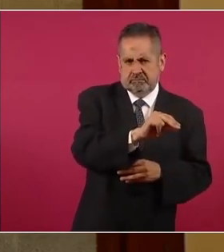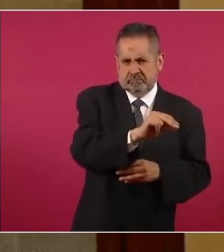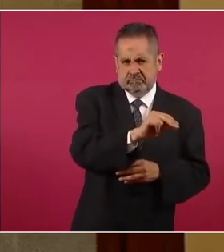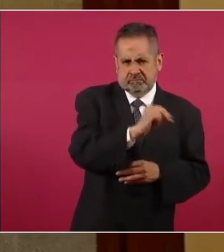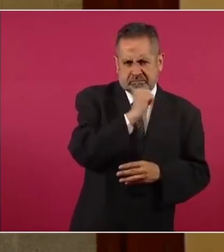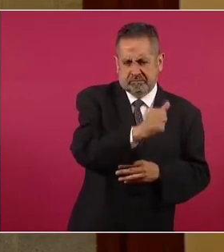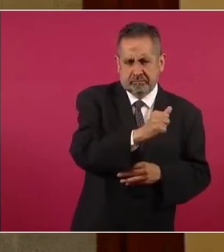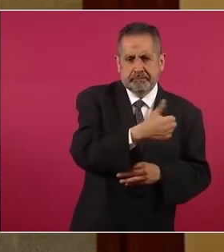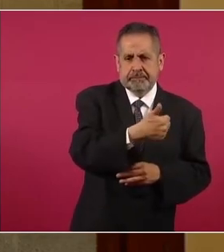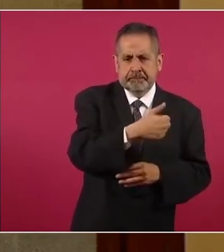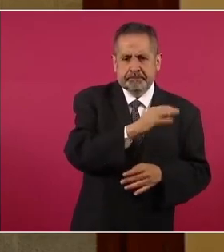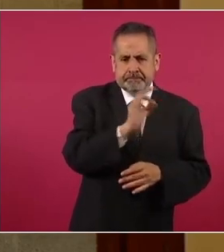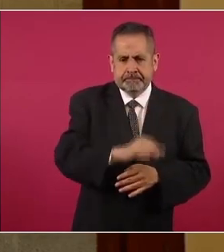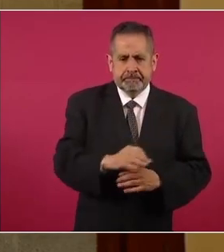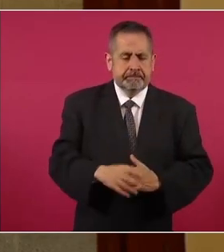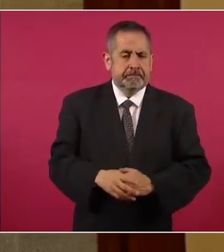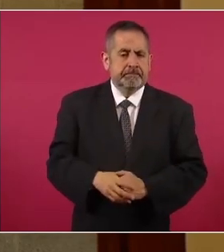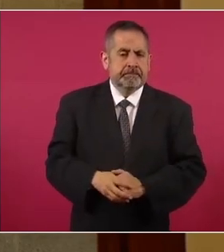6.